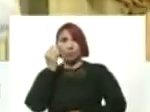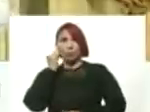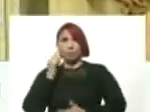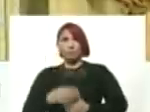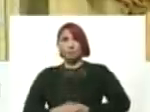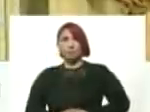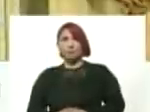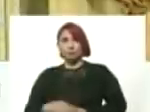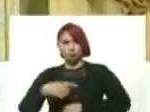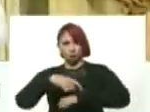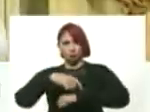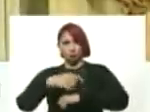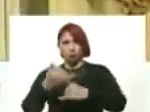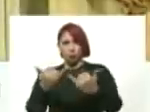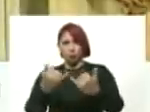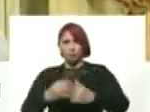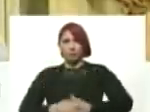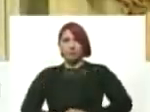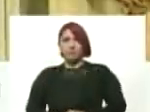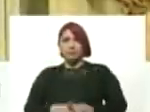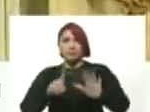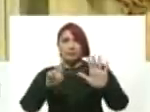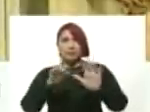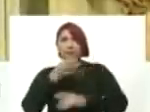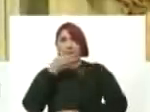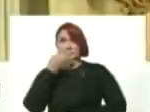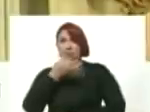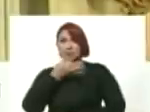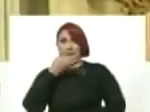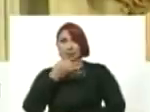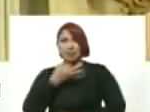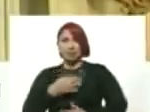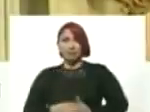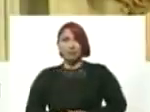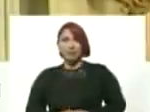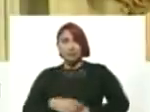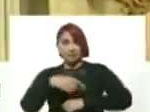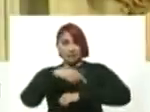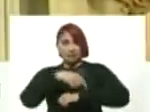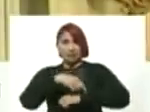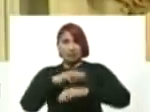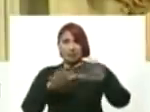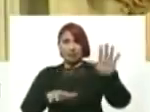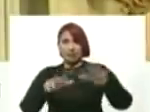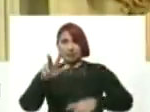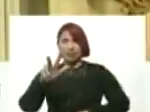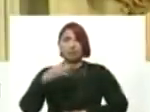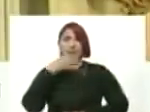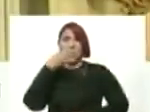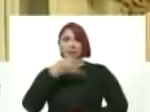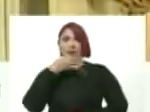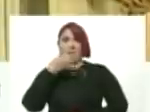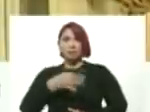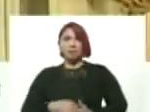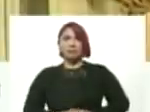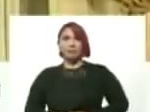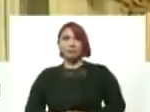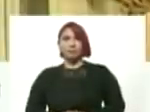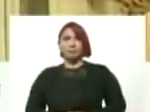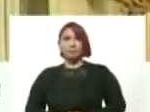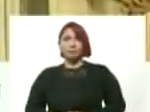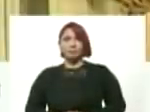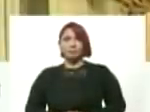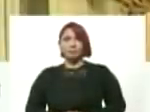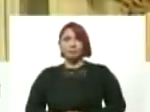a esta hora 6 de la tarde 6 y piquitos 6 13 y la tarde al llegar